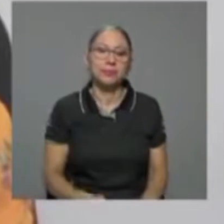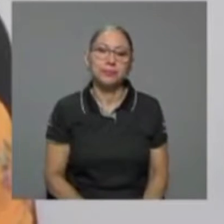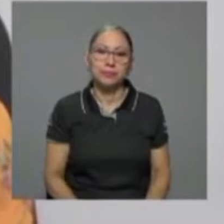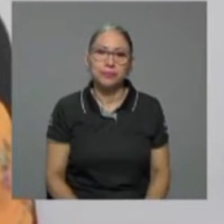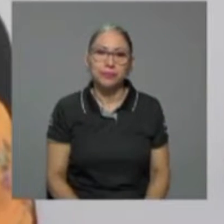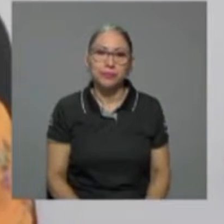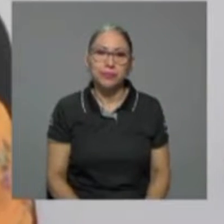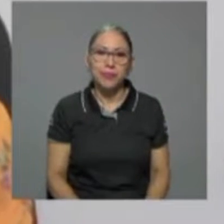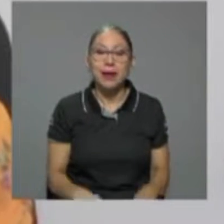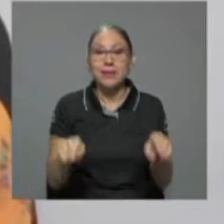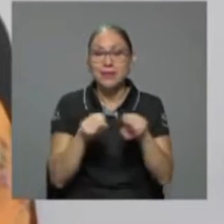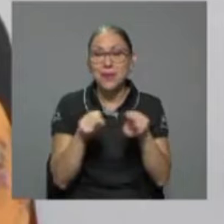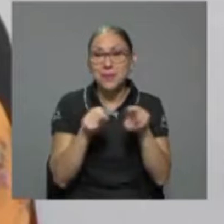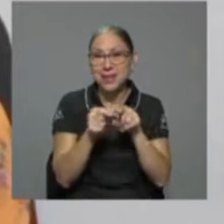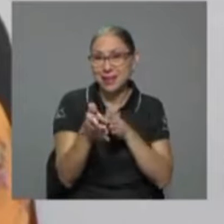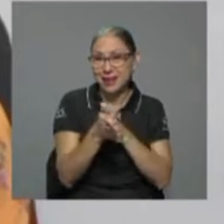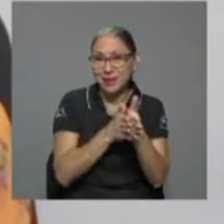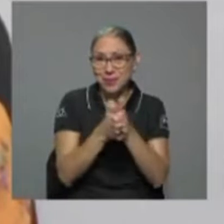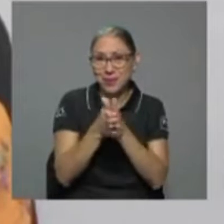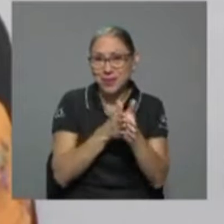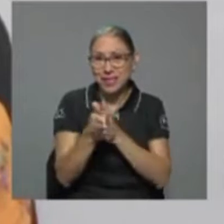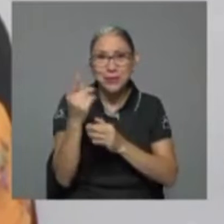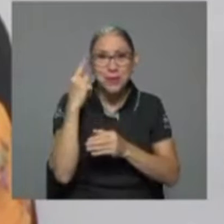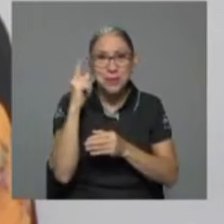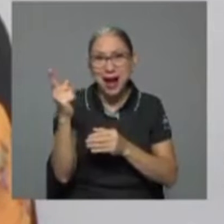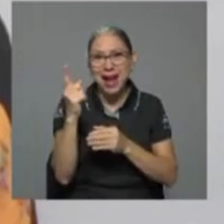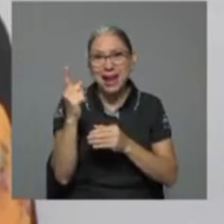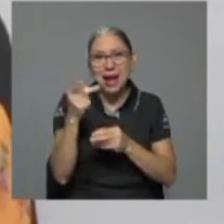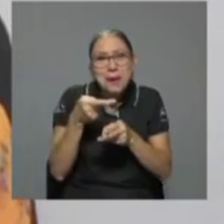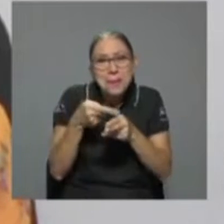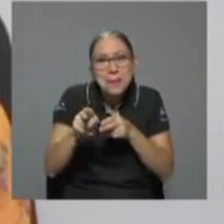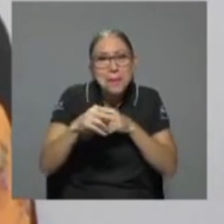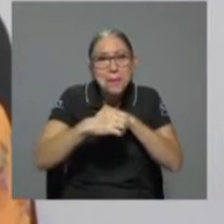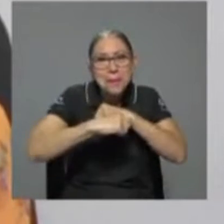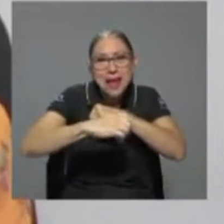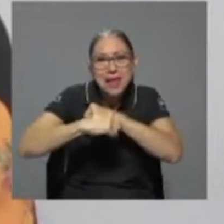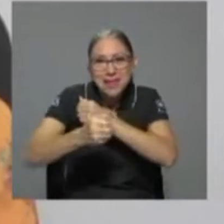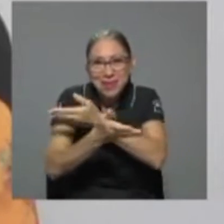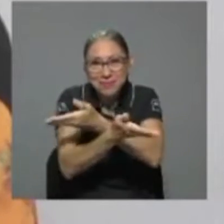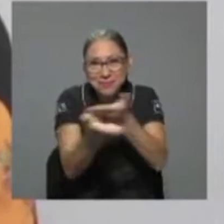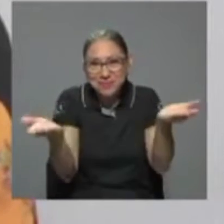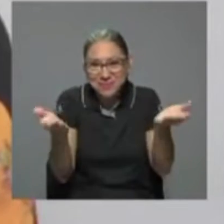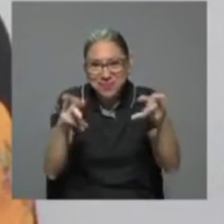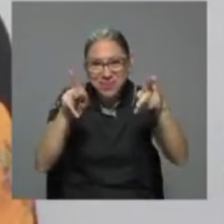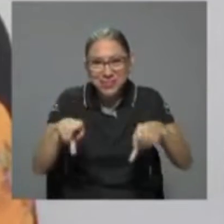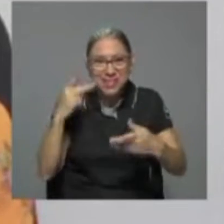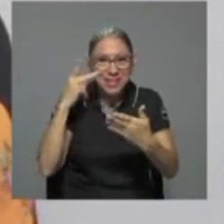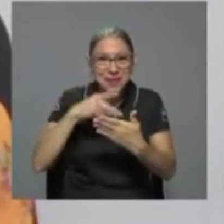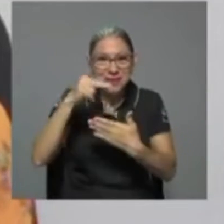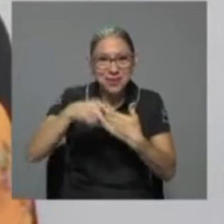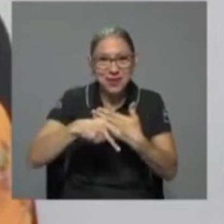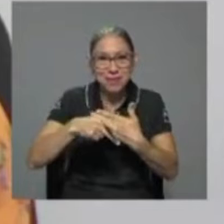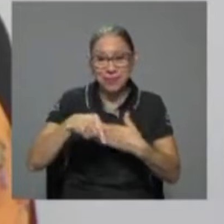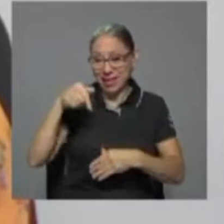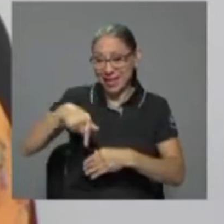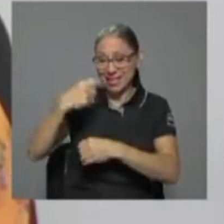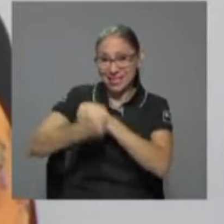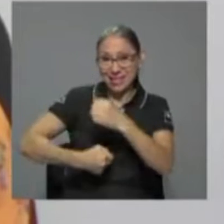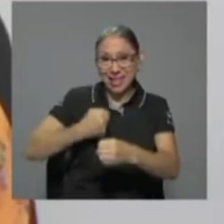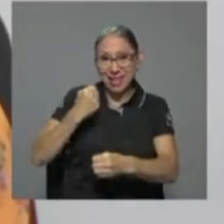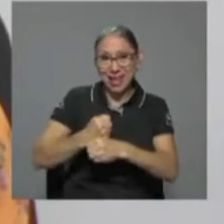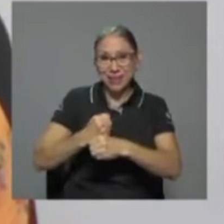Tal vez aprovecho ahí también para hacer un comercial breve para los televidentes, y es que este año la información que